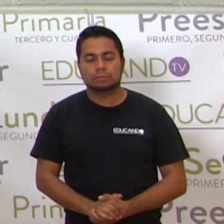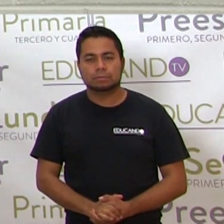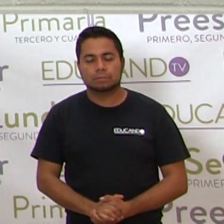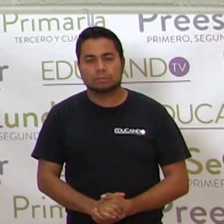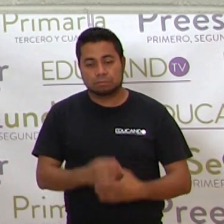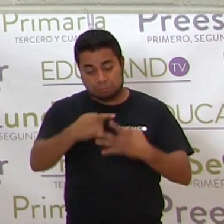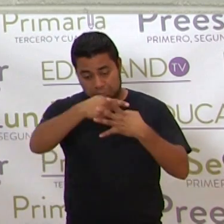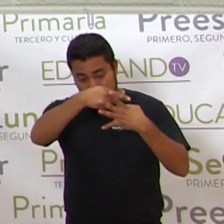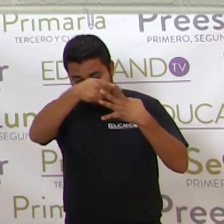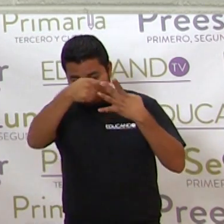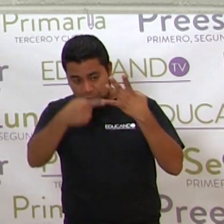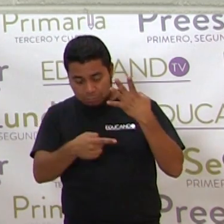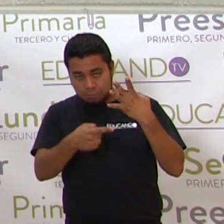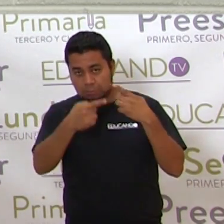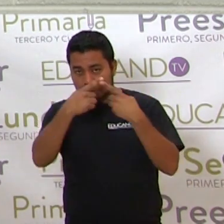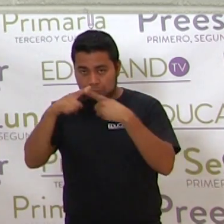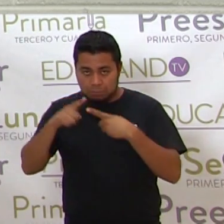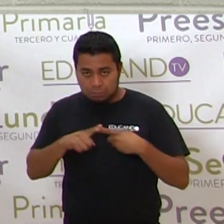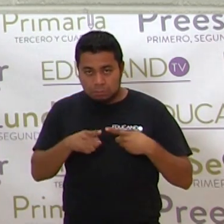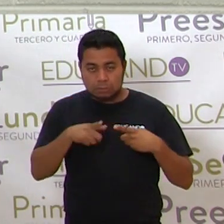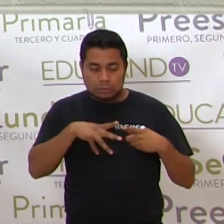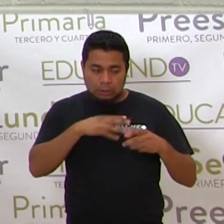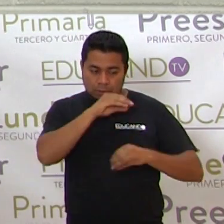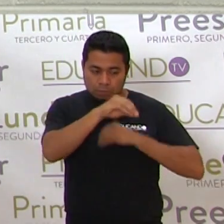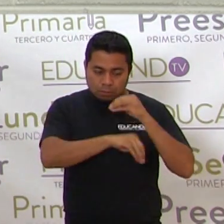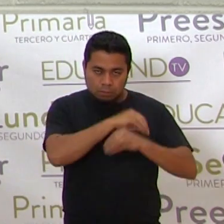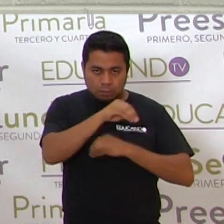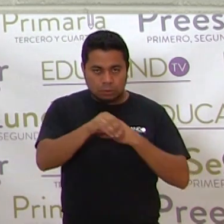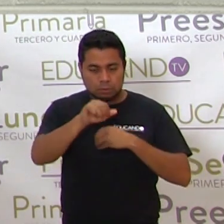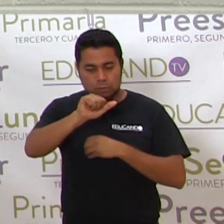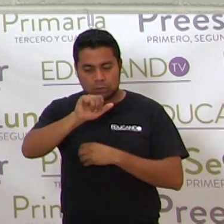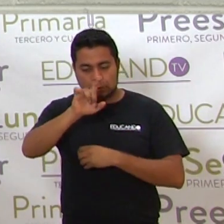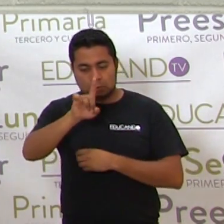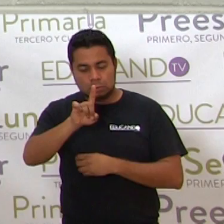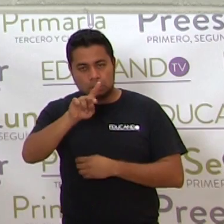De estos 4 tipos vamos a tener los adverbios.